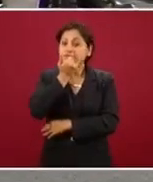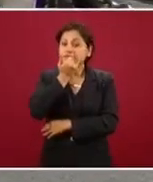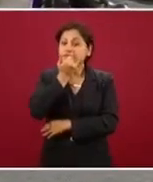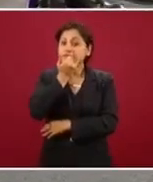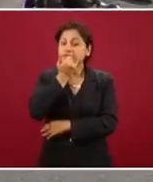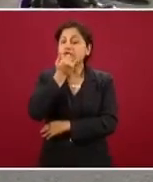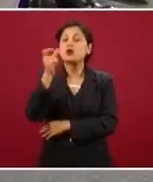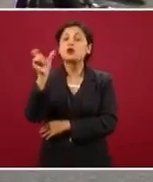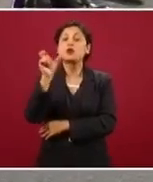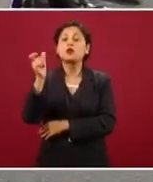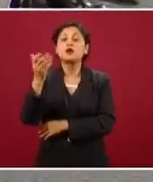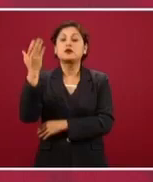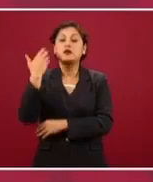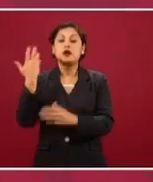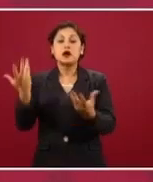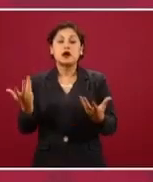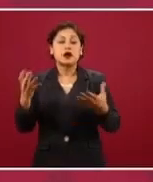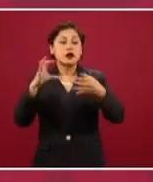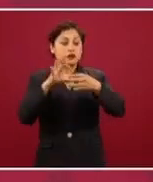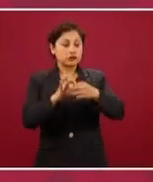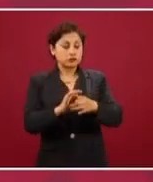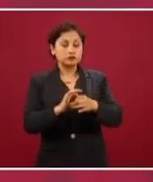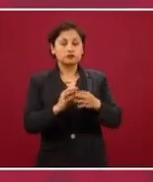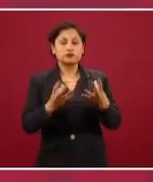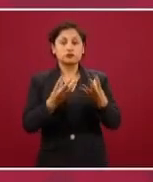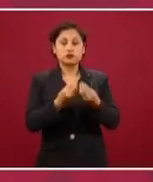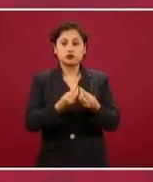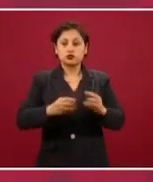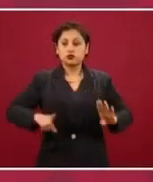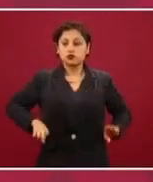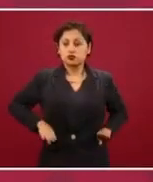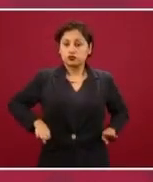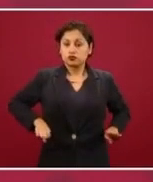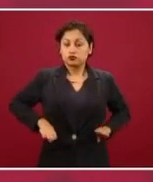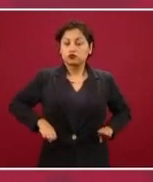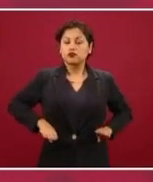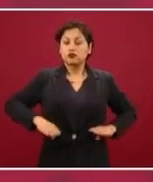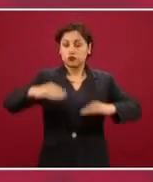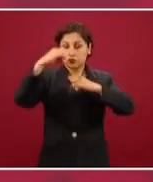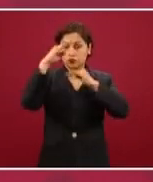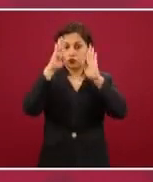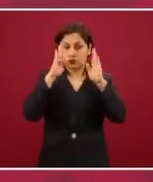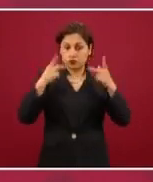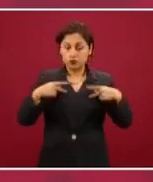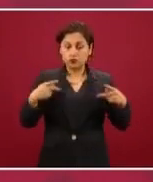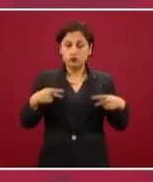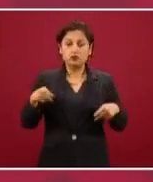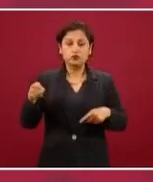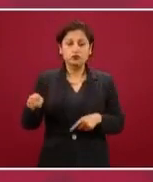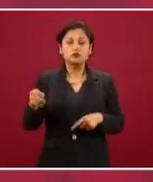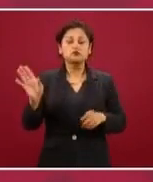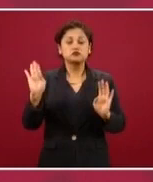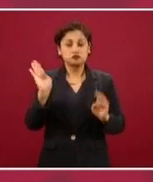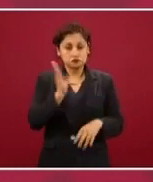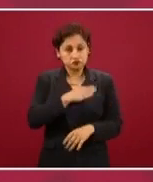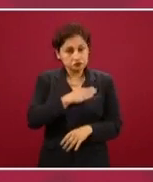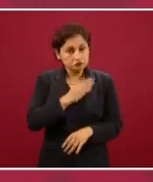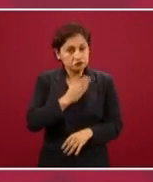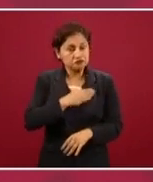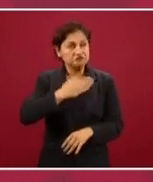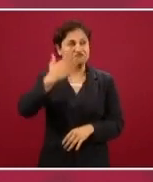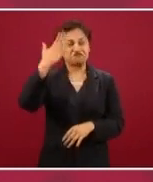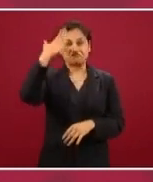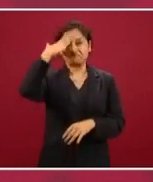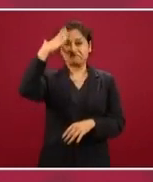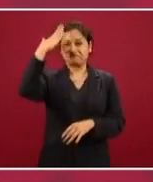aliarse con los conservadores, que era un liberal, bueno, estuvo en la defensa